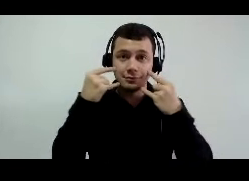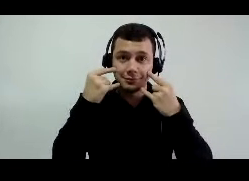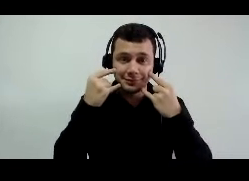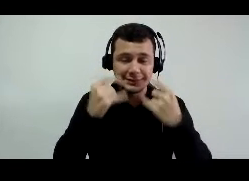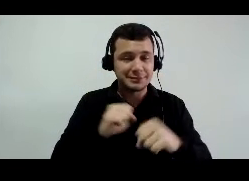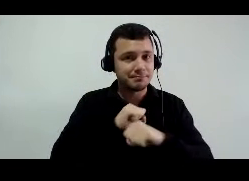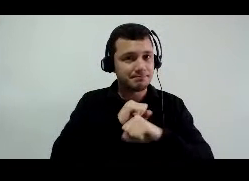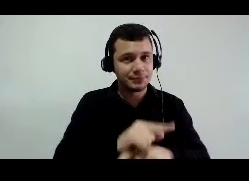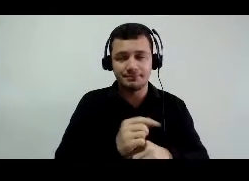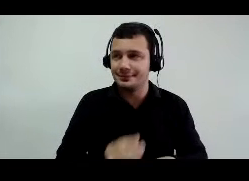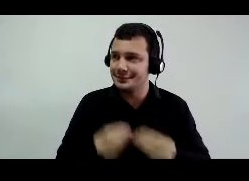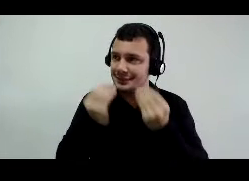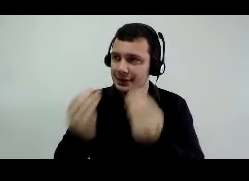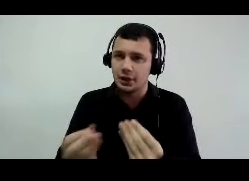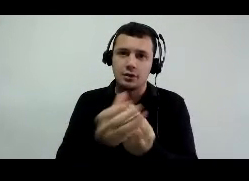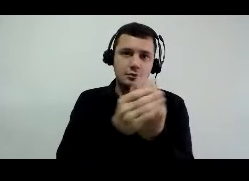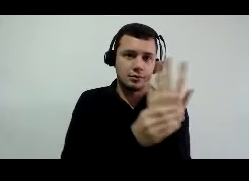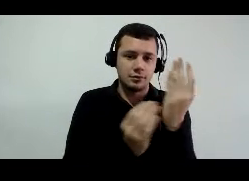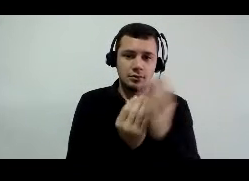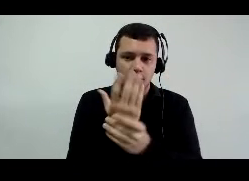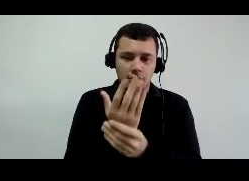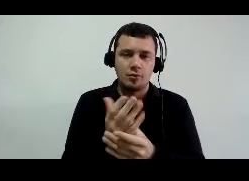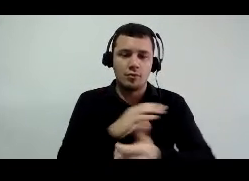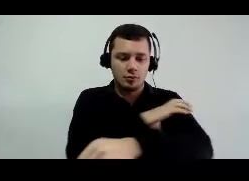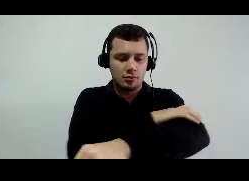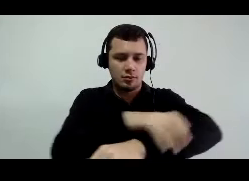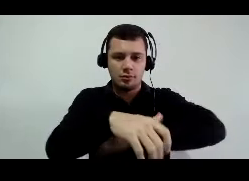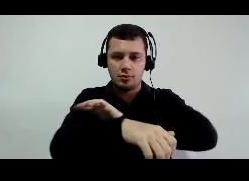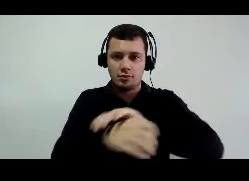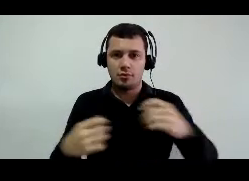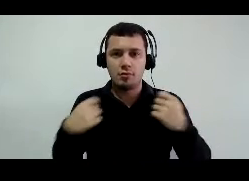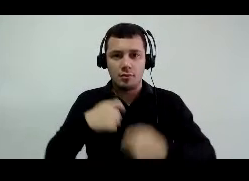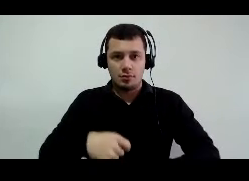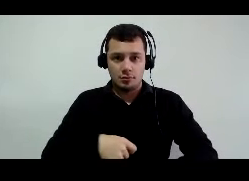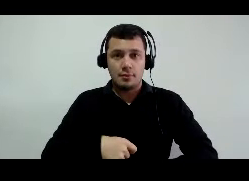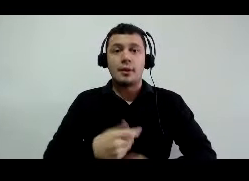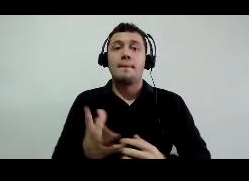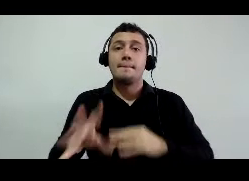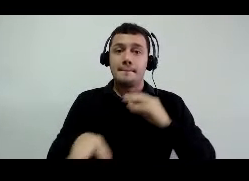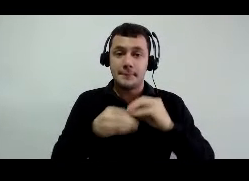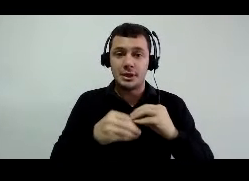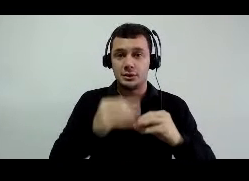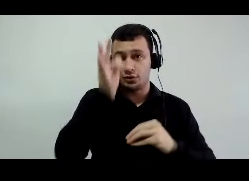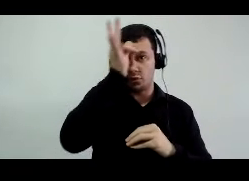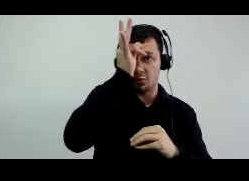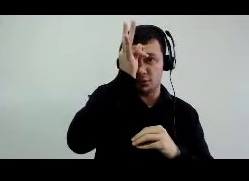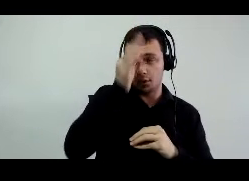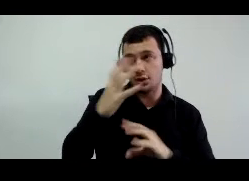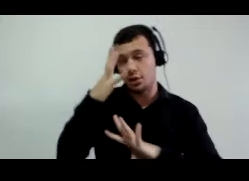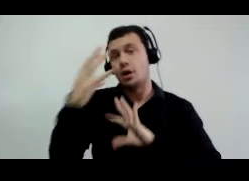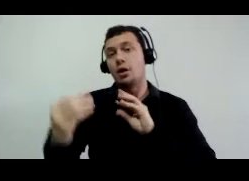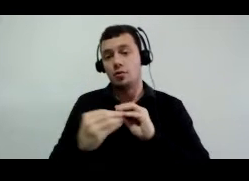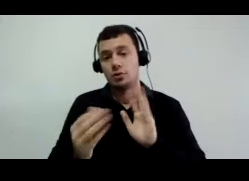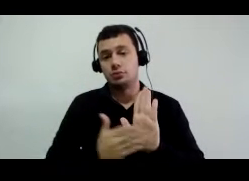sus guantes o su bata antifluido y explicarle y hacerle firmar un consentimiento informado.